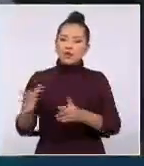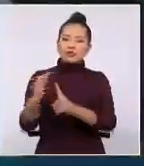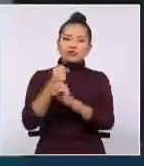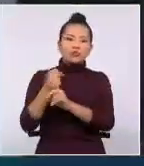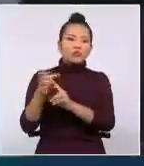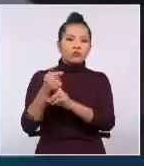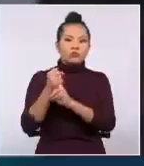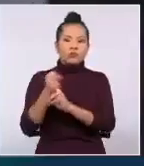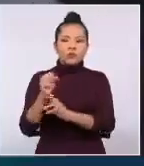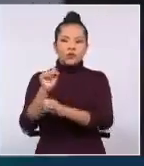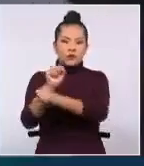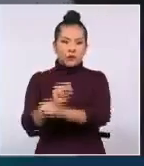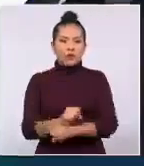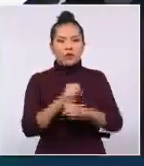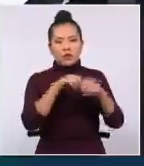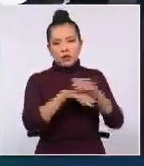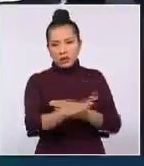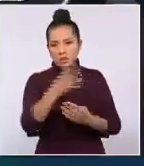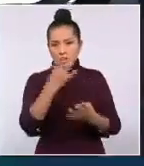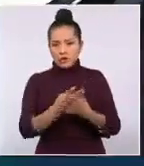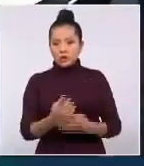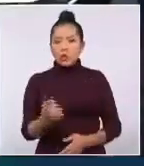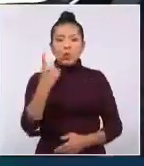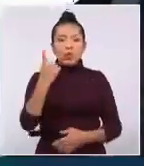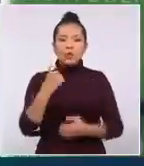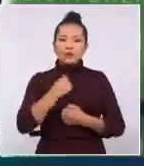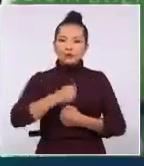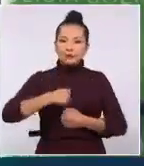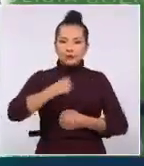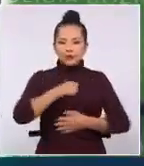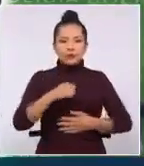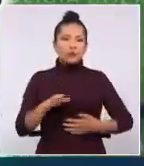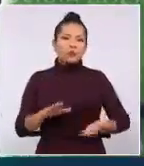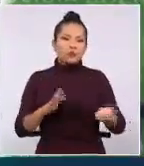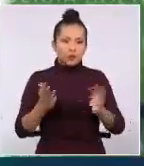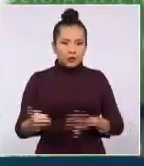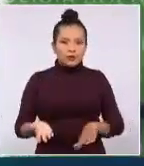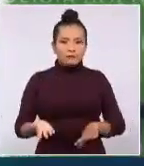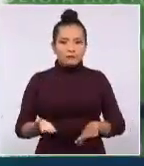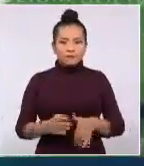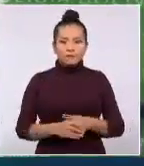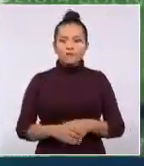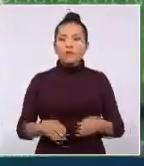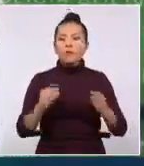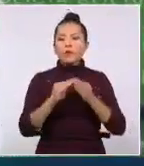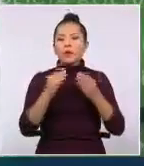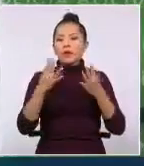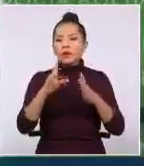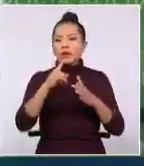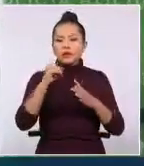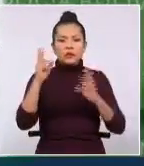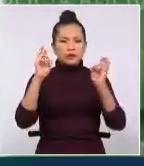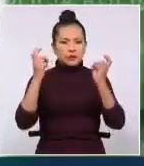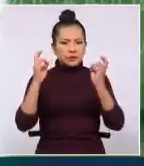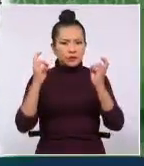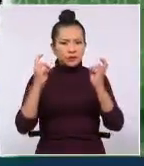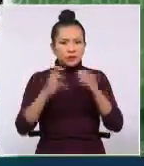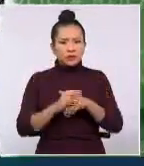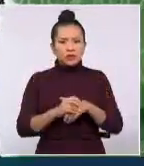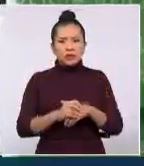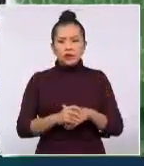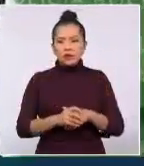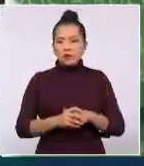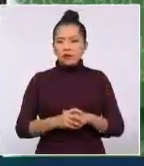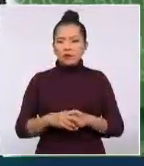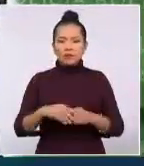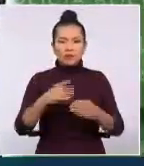dos personas, donde uno de ellos perdió la vida. Vuelven a escapar hacia el bosquecillo que se encuentra en el cerro de San Pedro, de